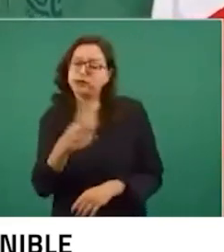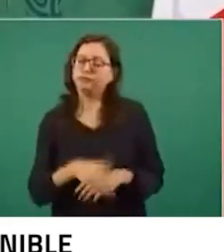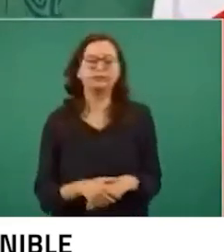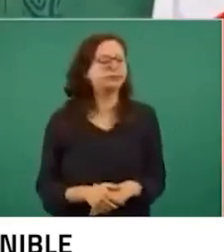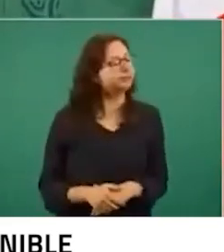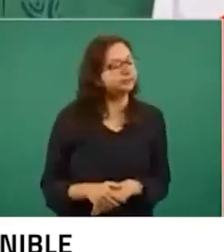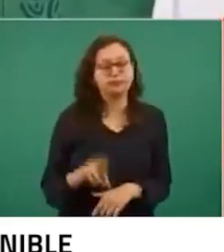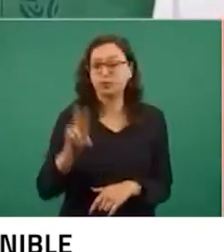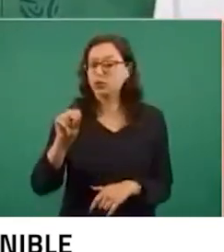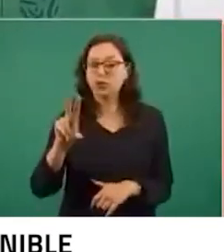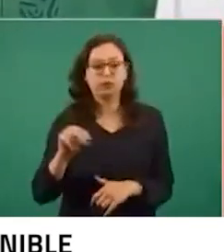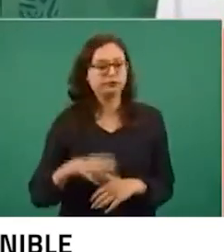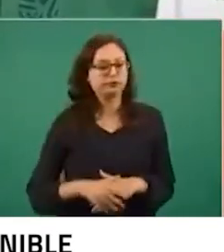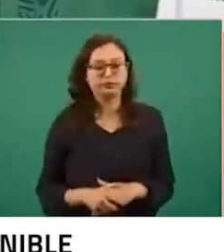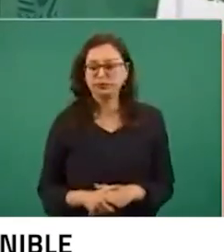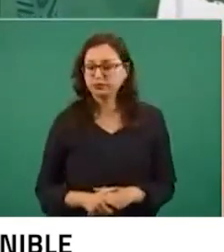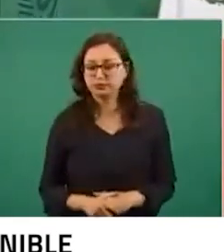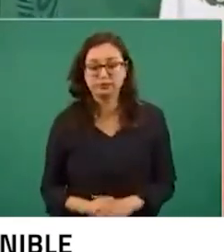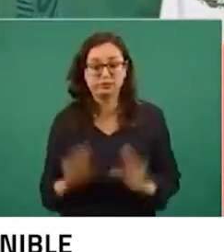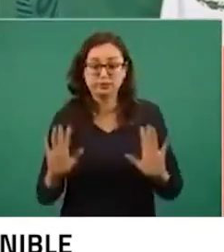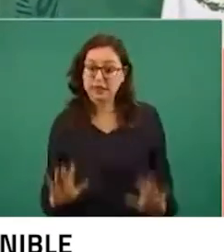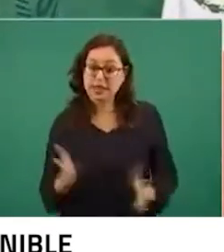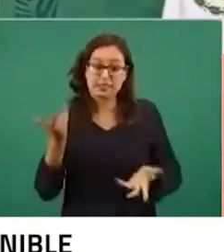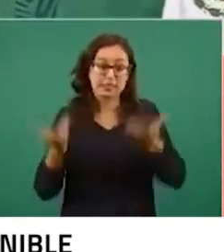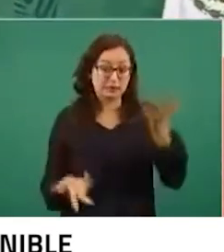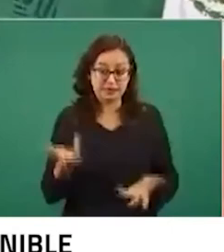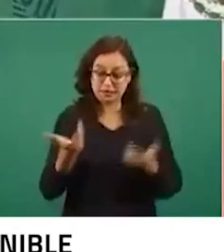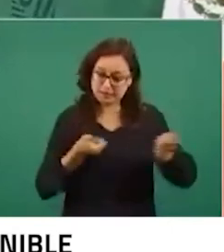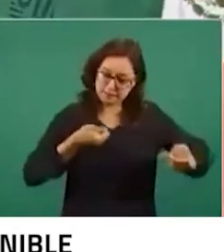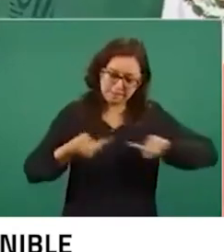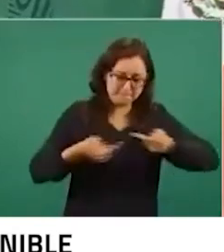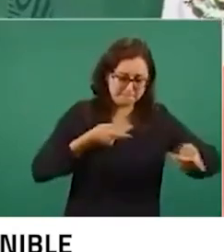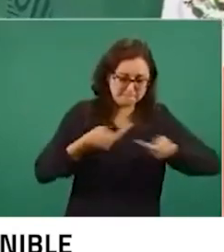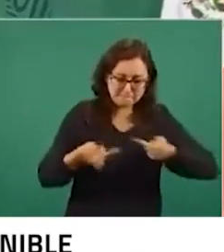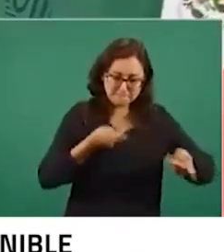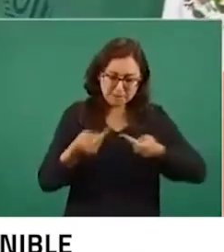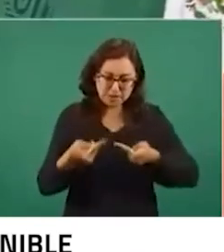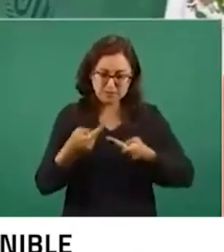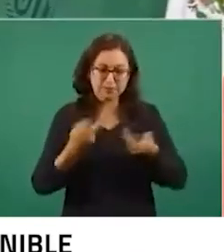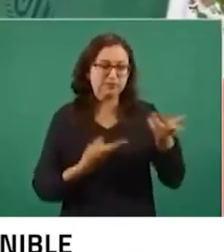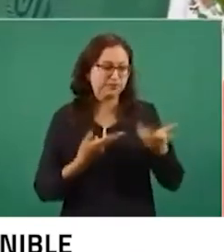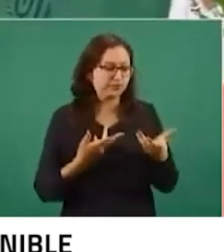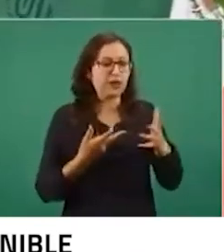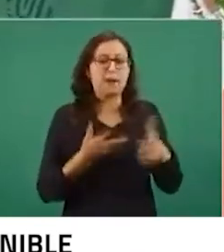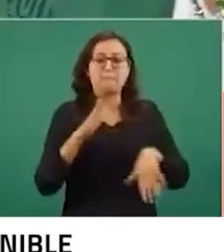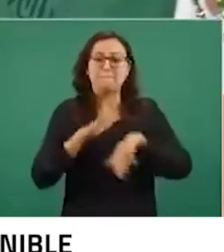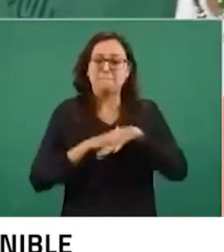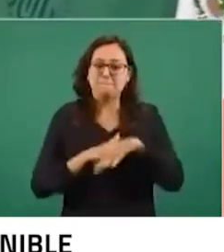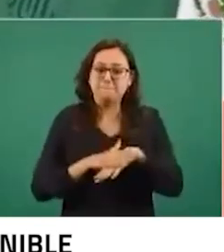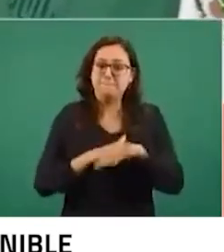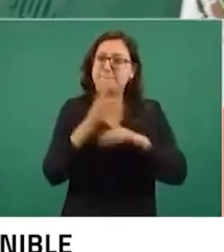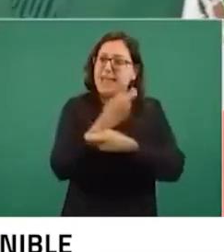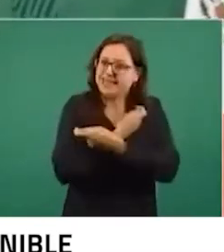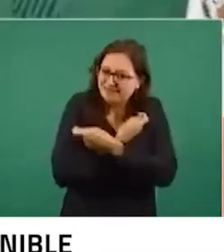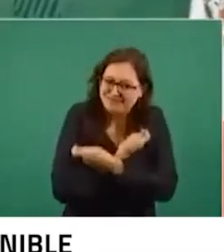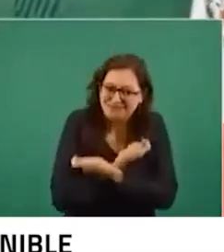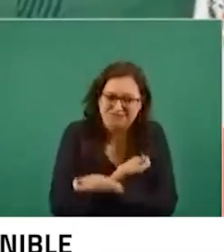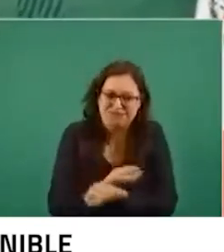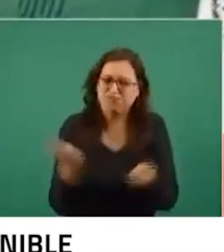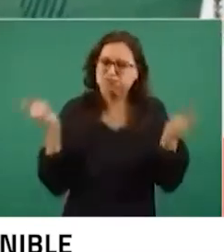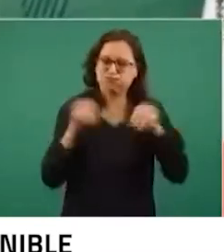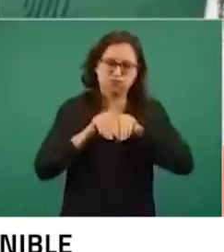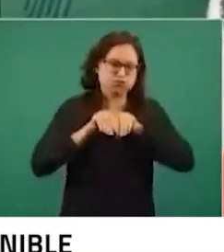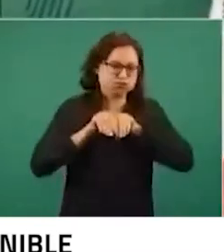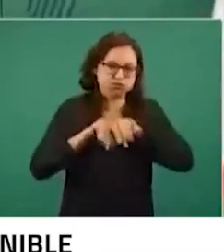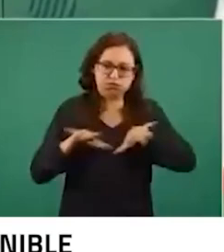del plan de las proyecciones del plan y el objetivo del plan es garantizar la más pronta llegada de la vacuna